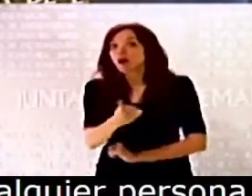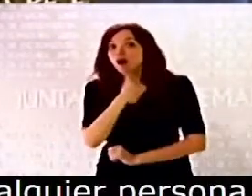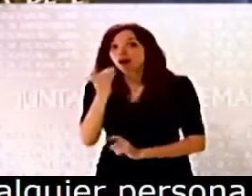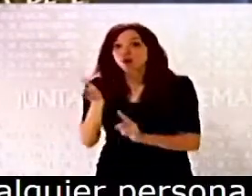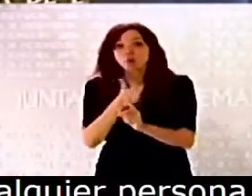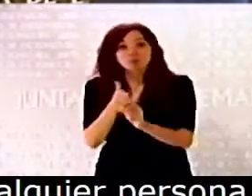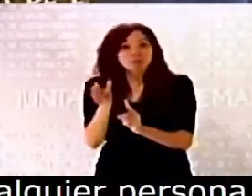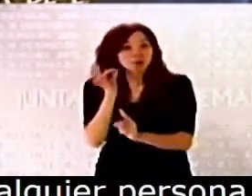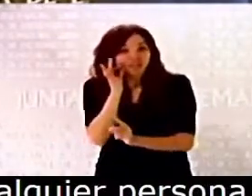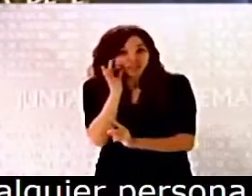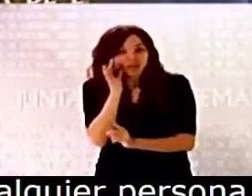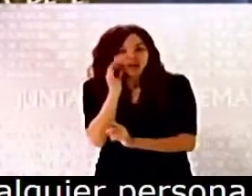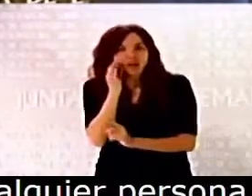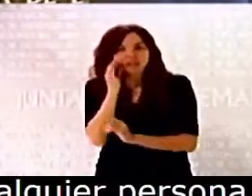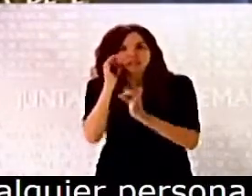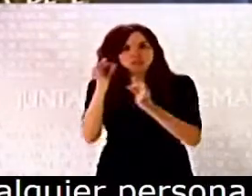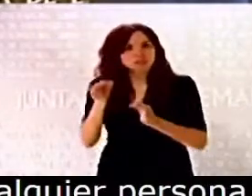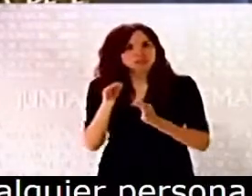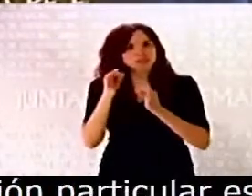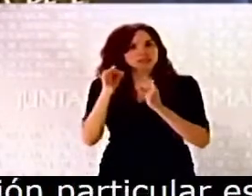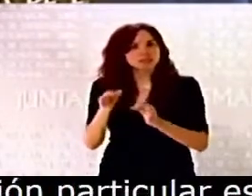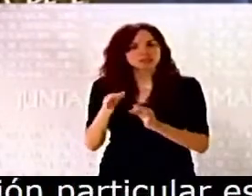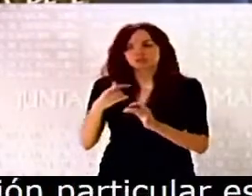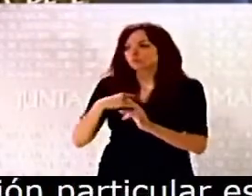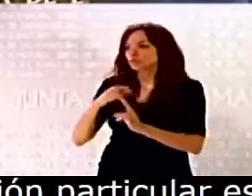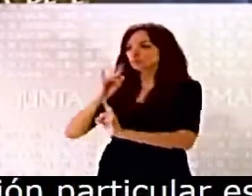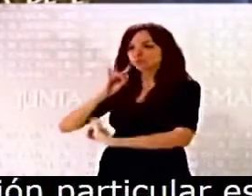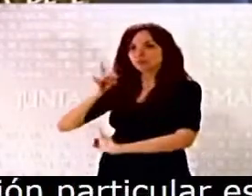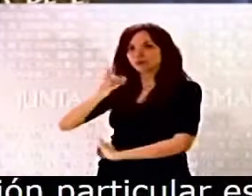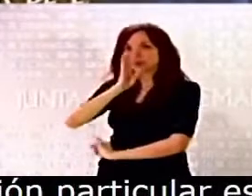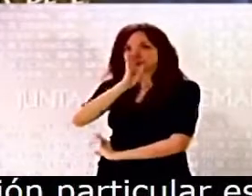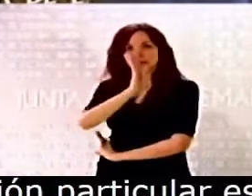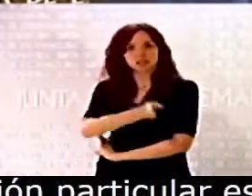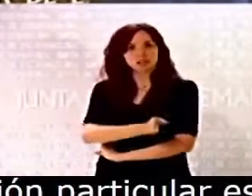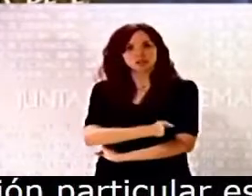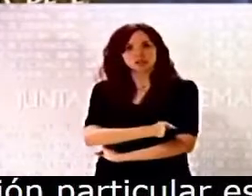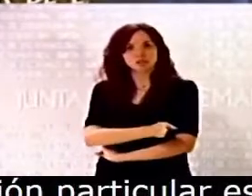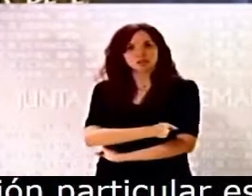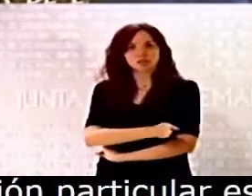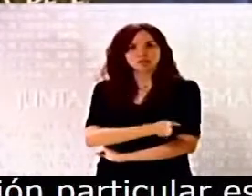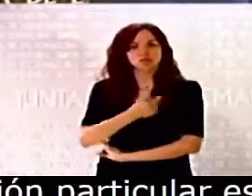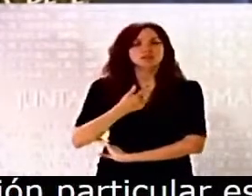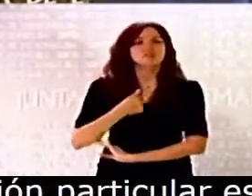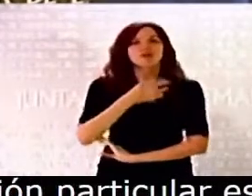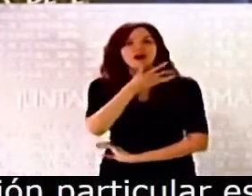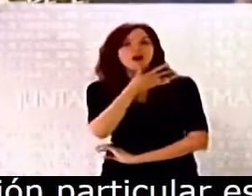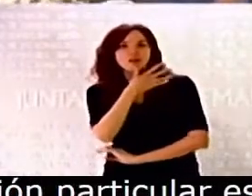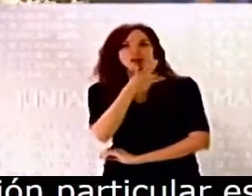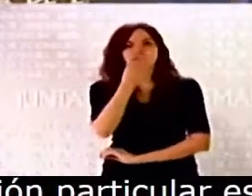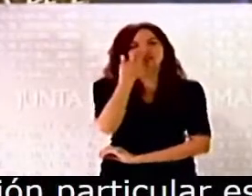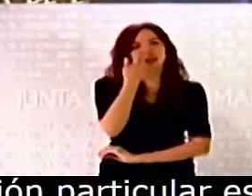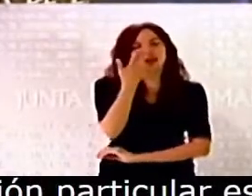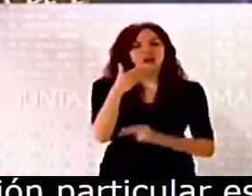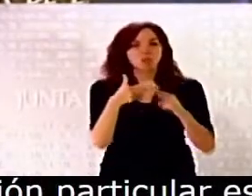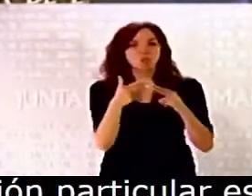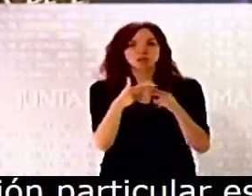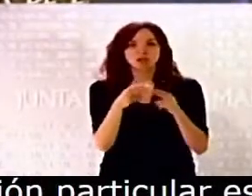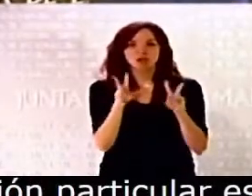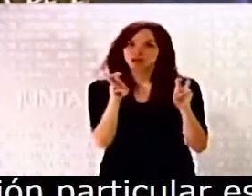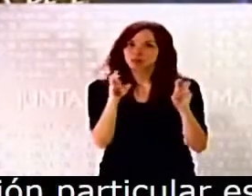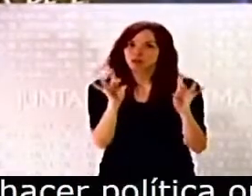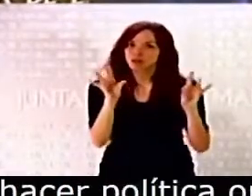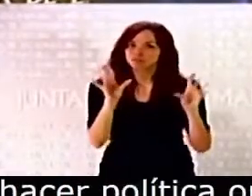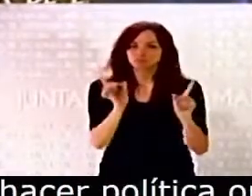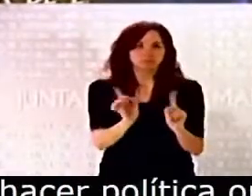de género, esta consejera les ha llamado directamente. Y yo no voy a hacer política con la violencia de género. Yo entiendo la desazón que